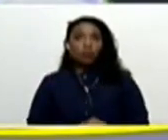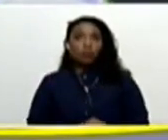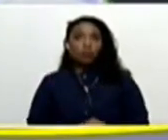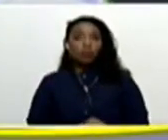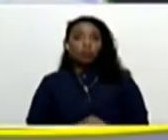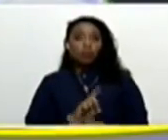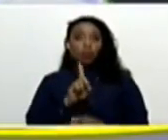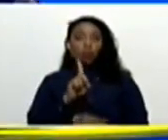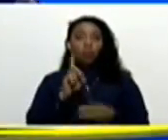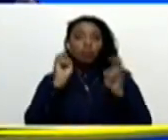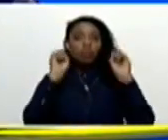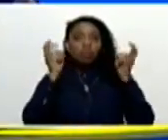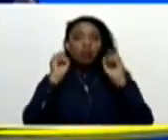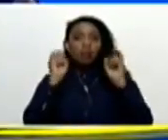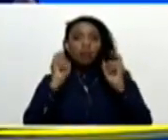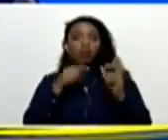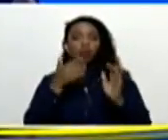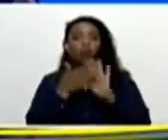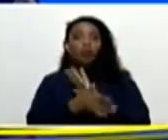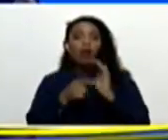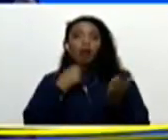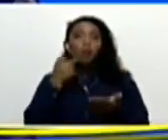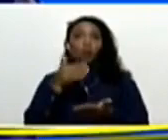Una sentencia de muerte.